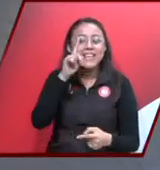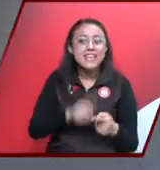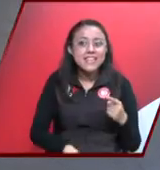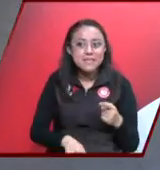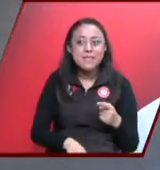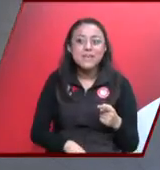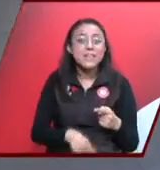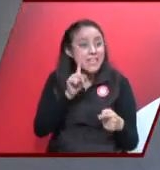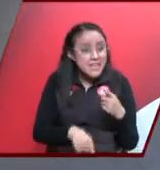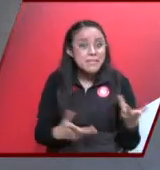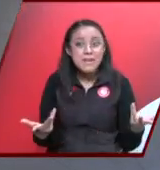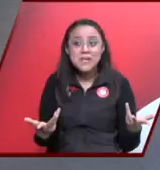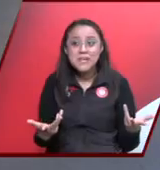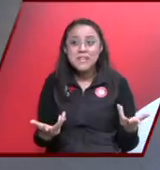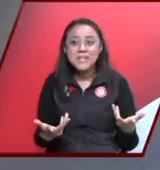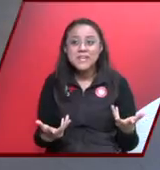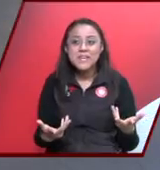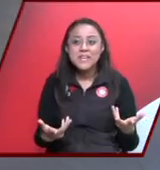Quítemelo.